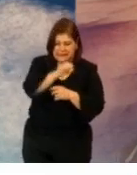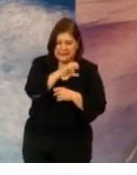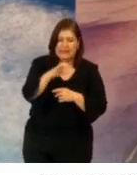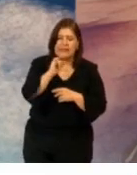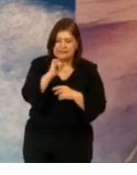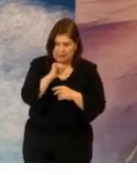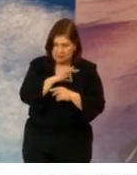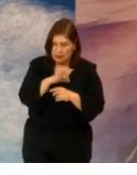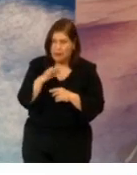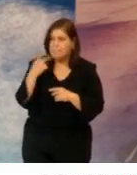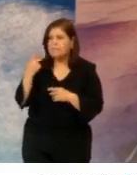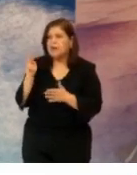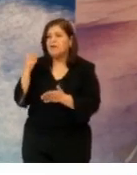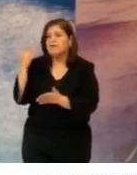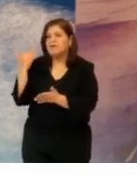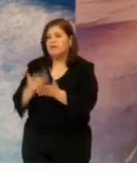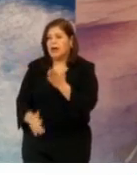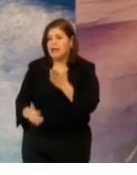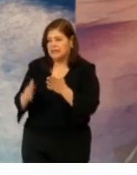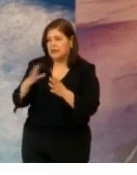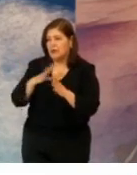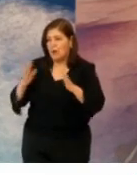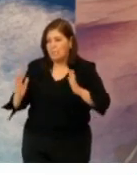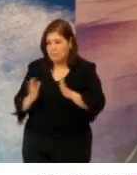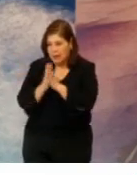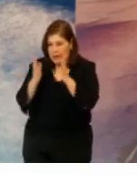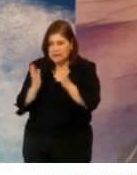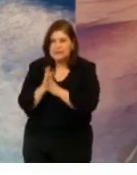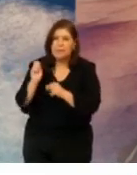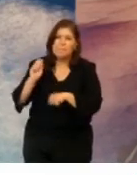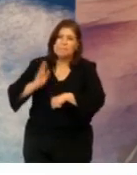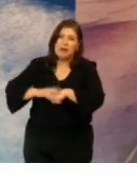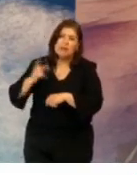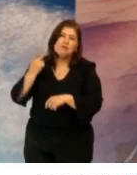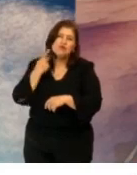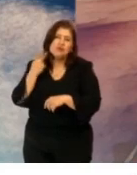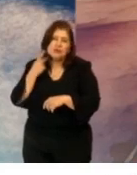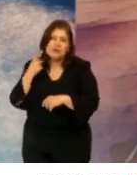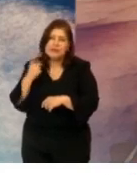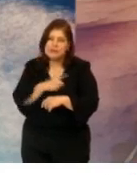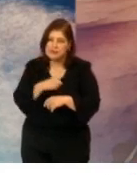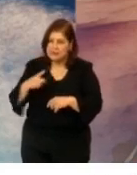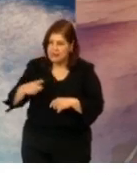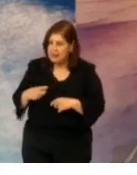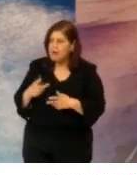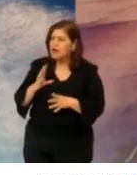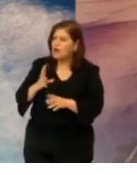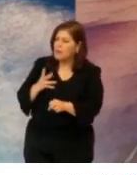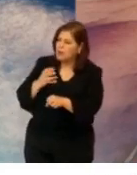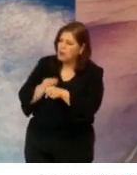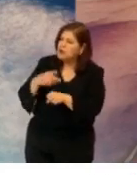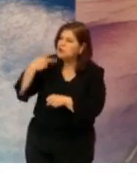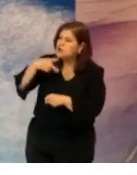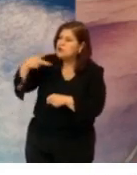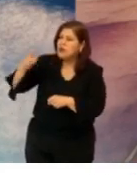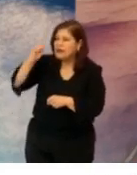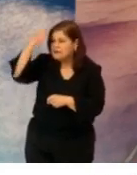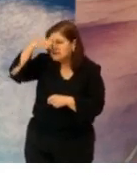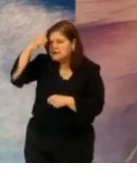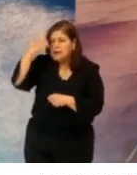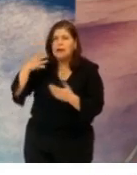no tenemos poder o participación política, ¿no? En donde es importante que la tengamos. Mi pregunta es, y en su